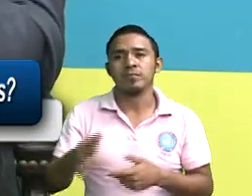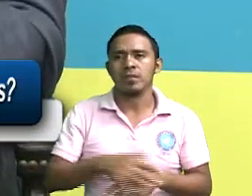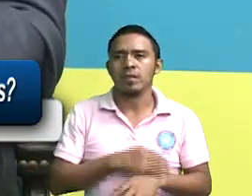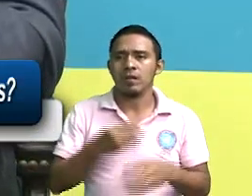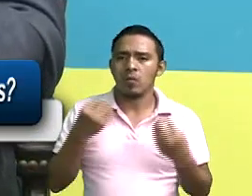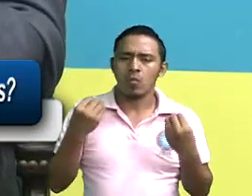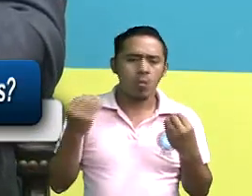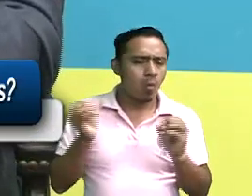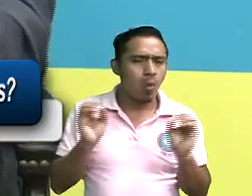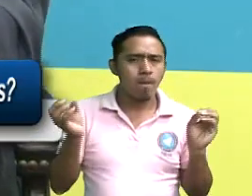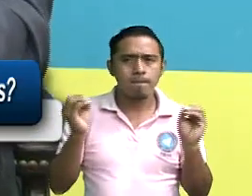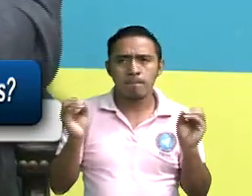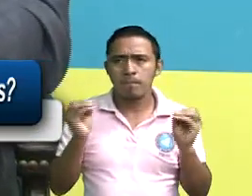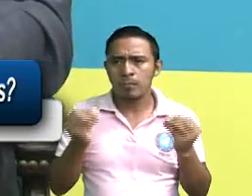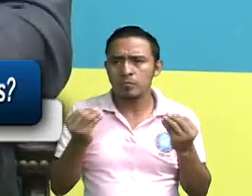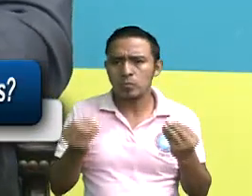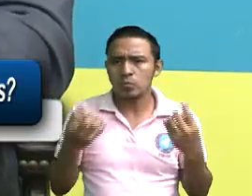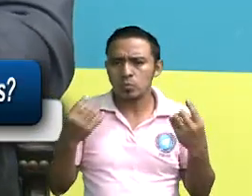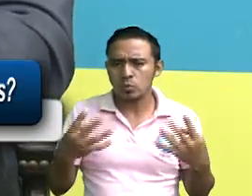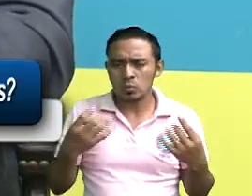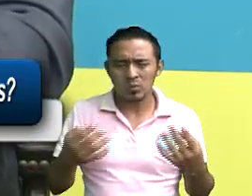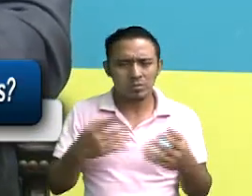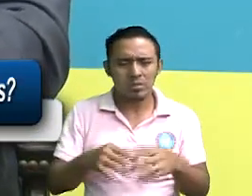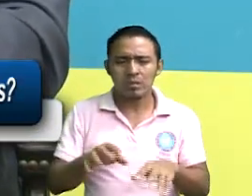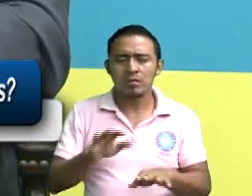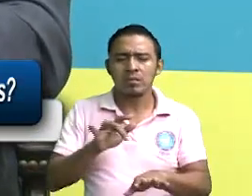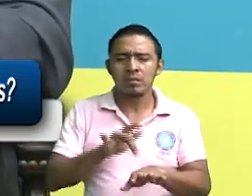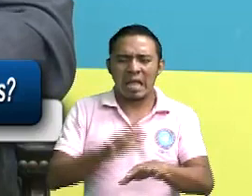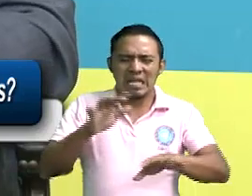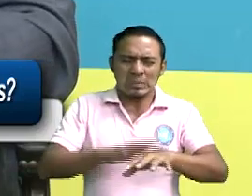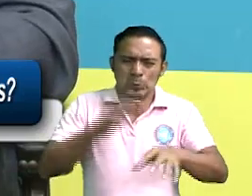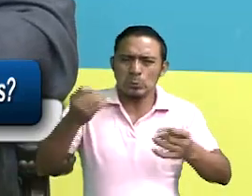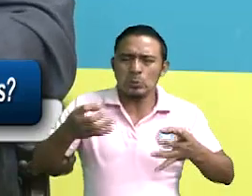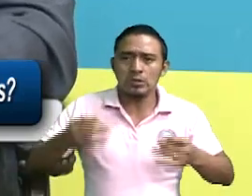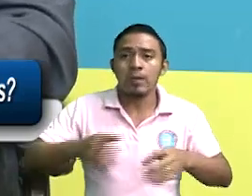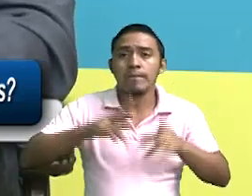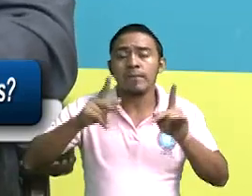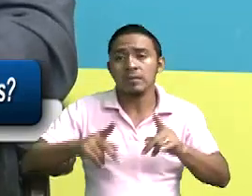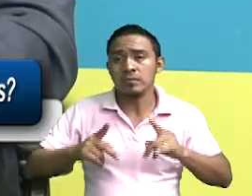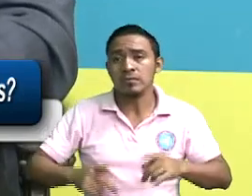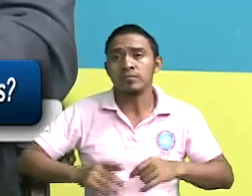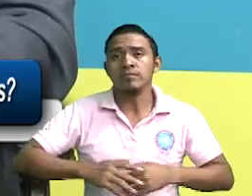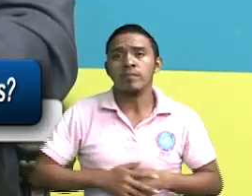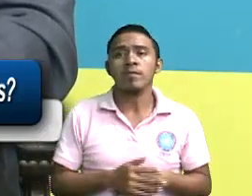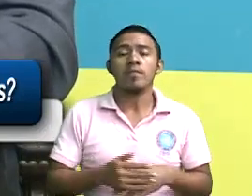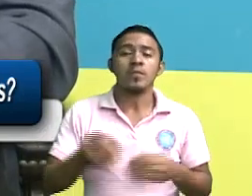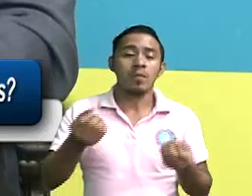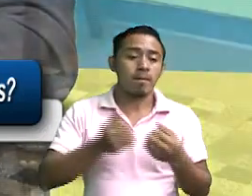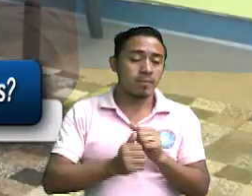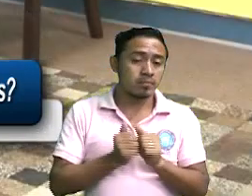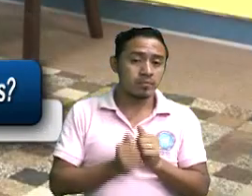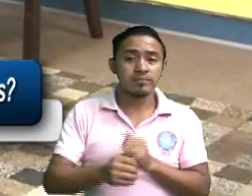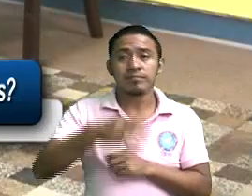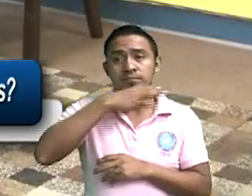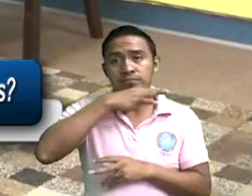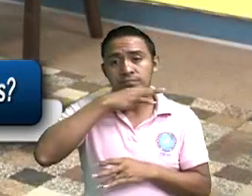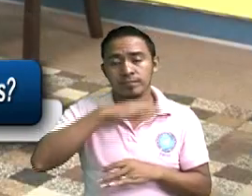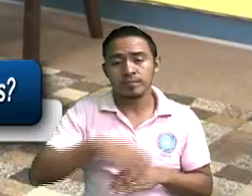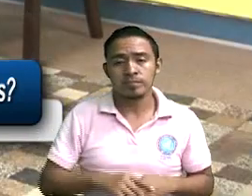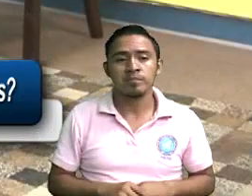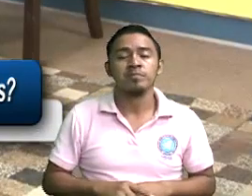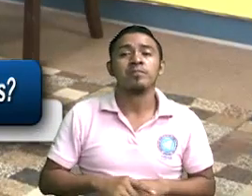duele demasiado sin ningún estímulo. Y la calidad de vida del paciente se viene abajo. Cuando un